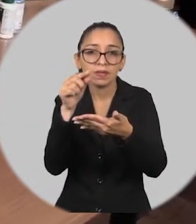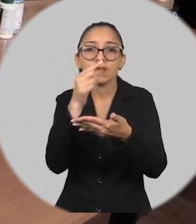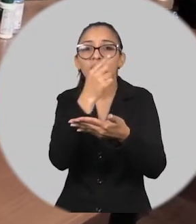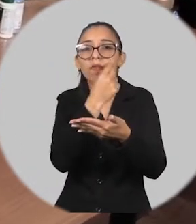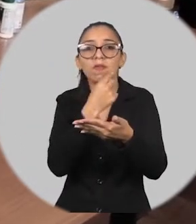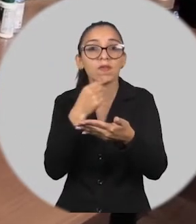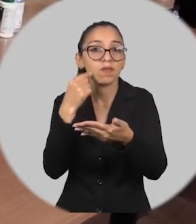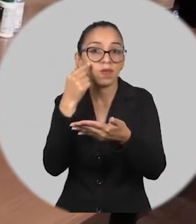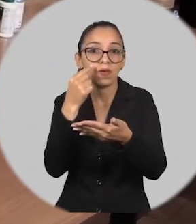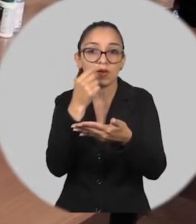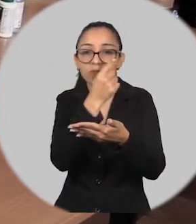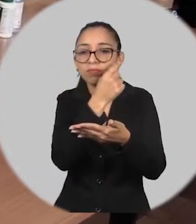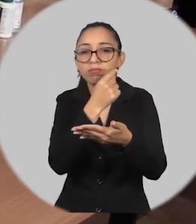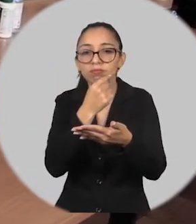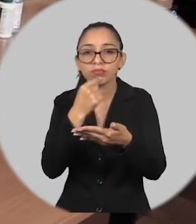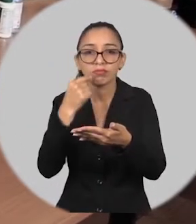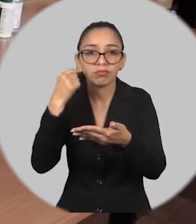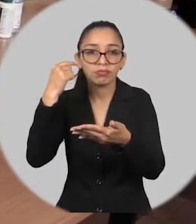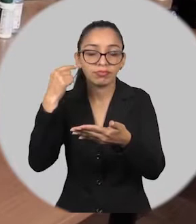boquita.